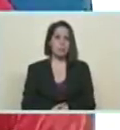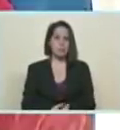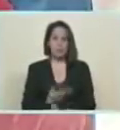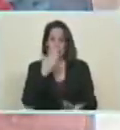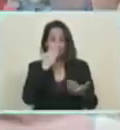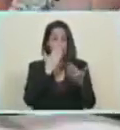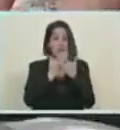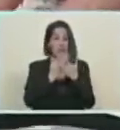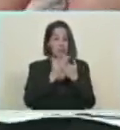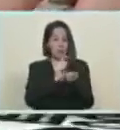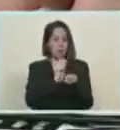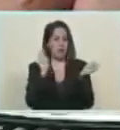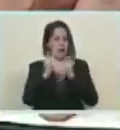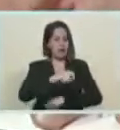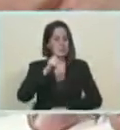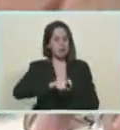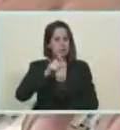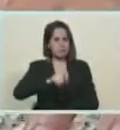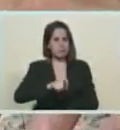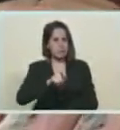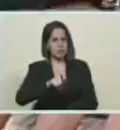Frente a los cambios necesarios,